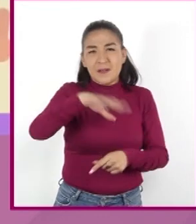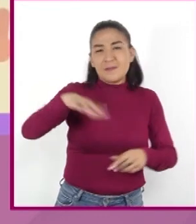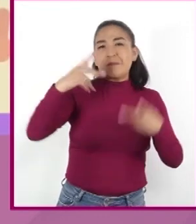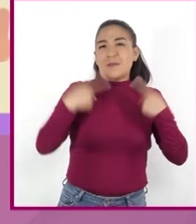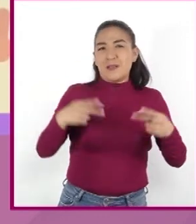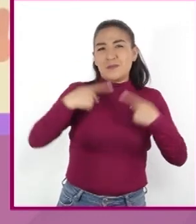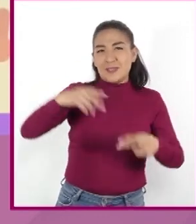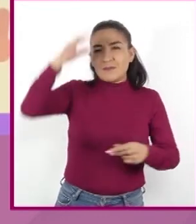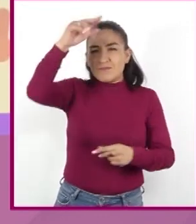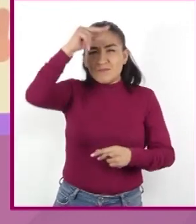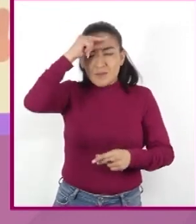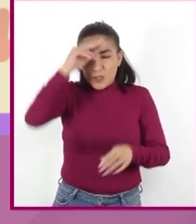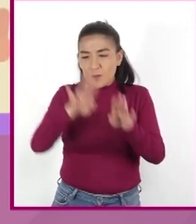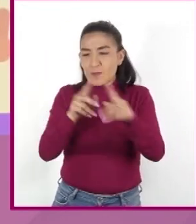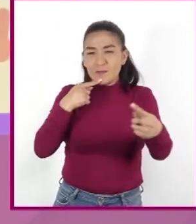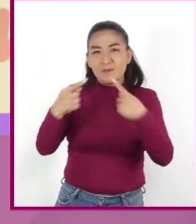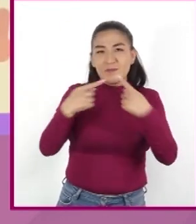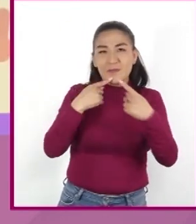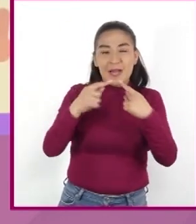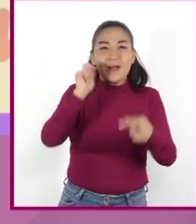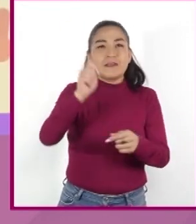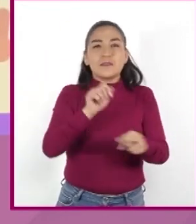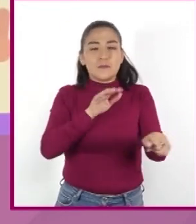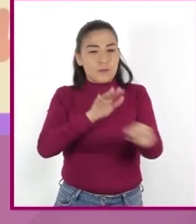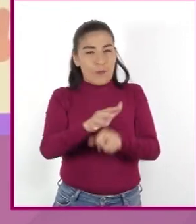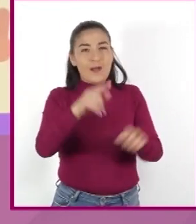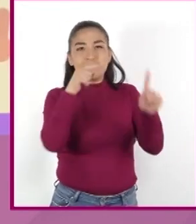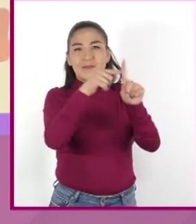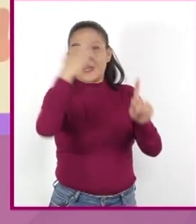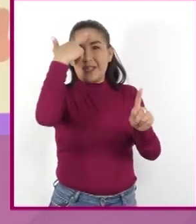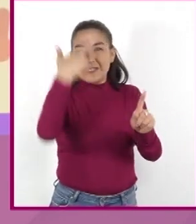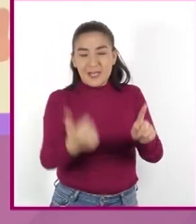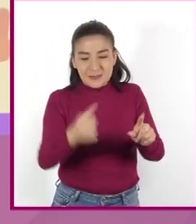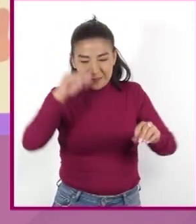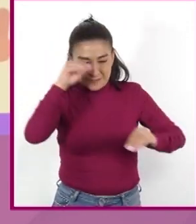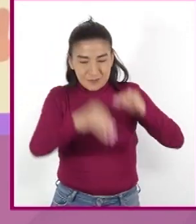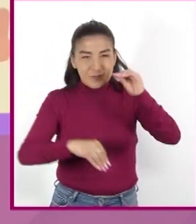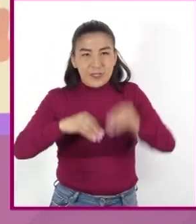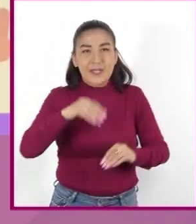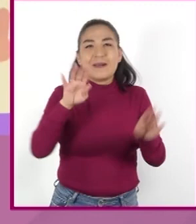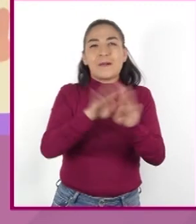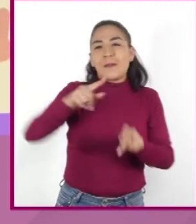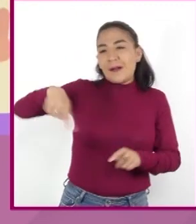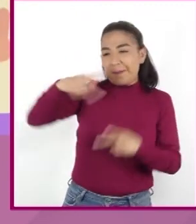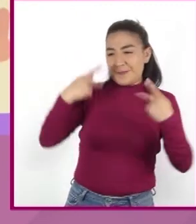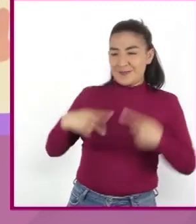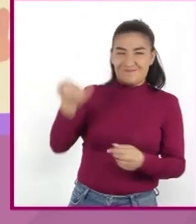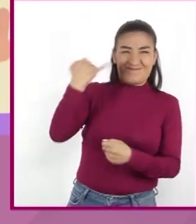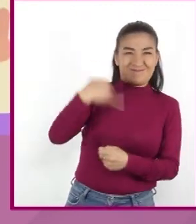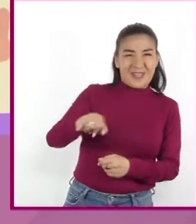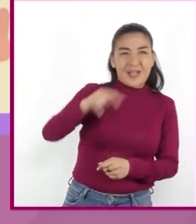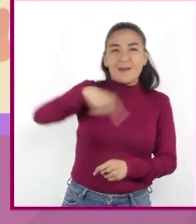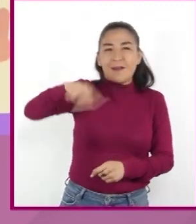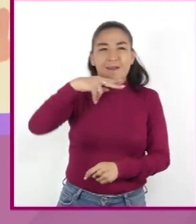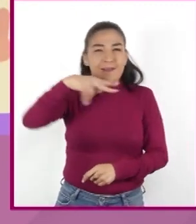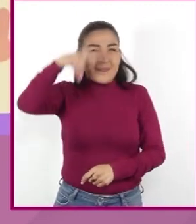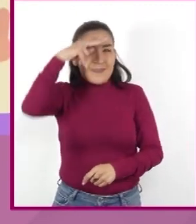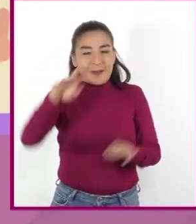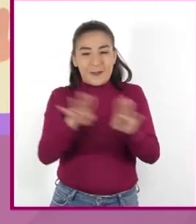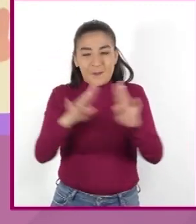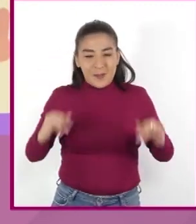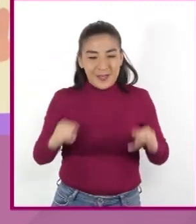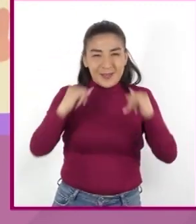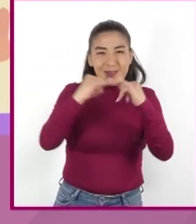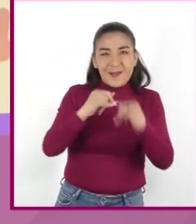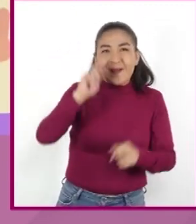liberar, con la luz de la razón, a la humanidad de la tiranía, la superstición y la ignorancia de las instituciones